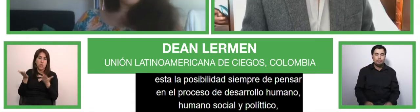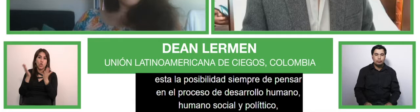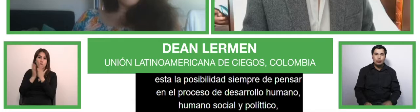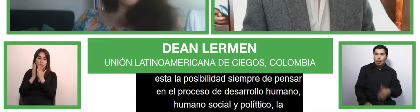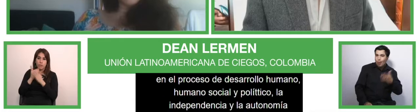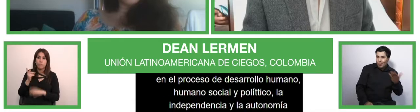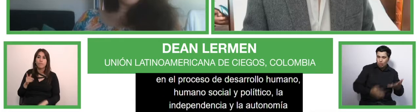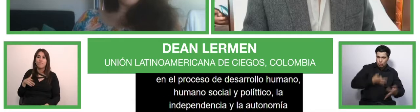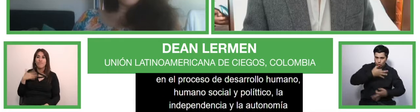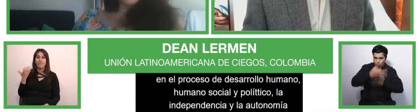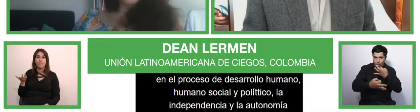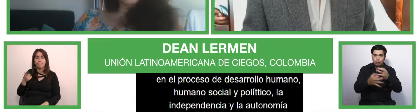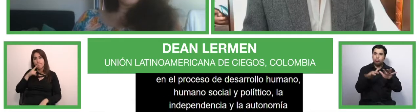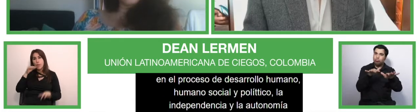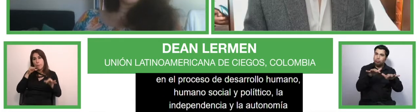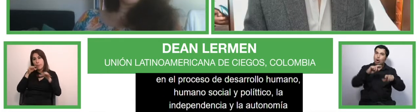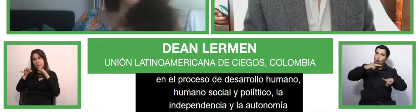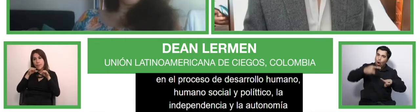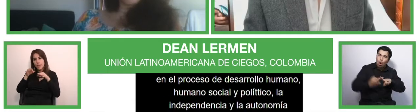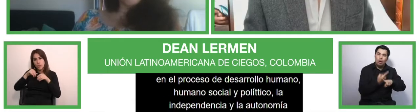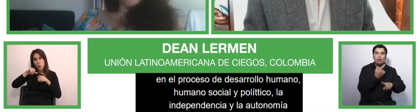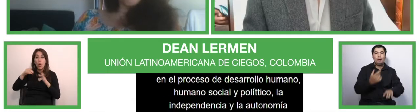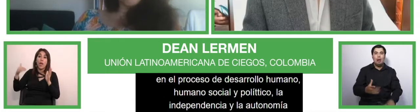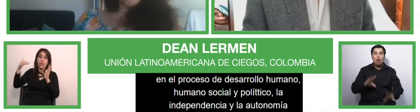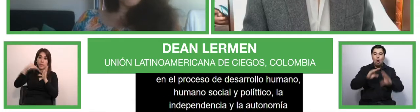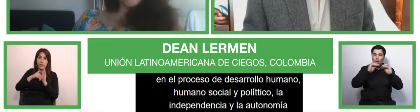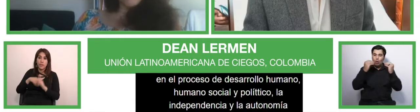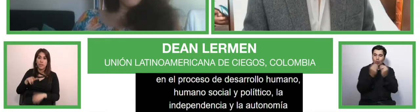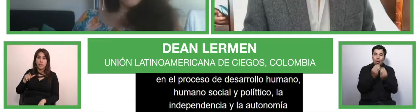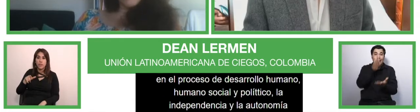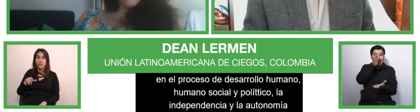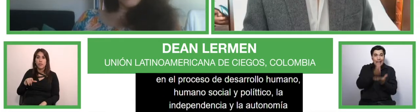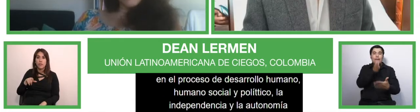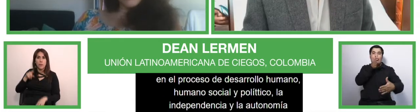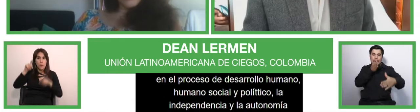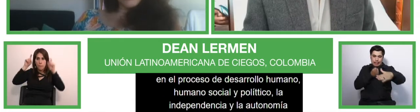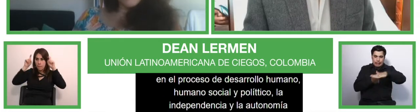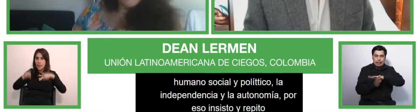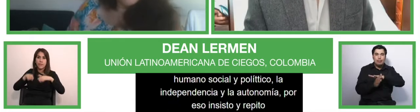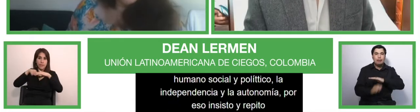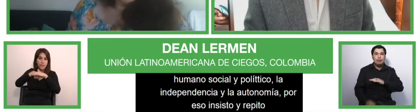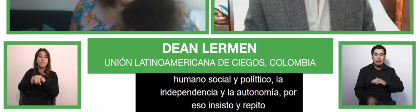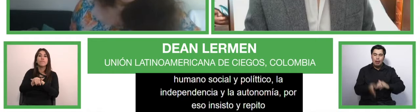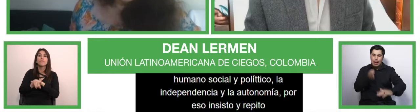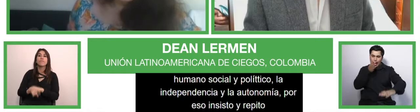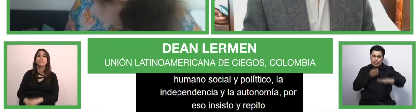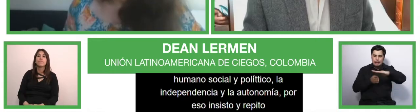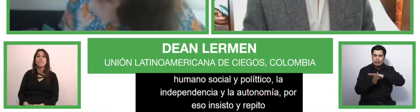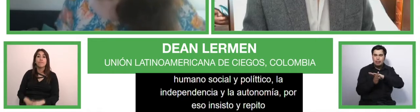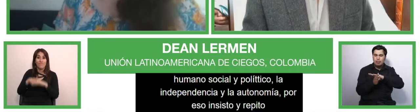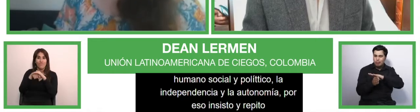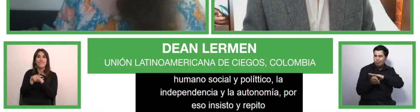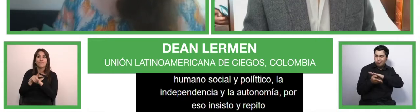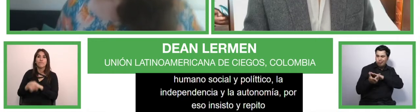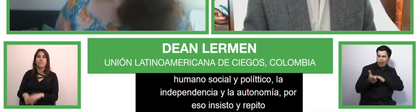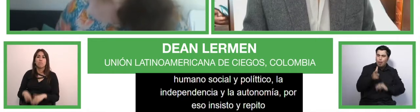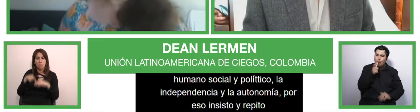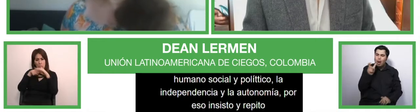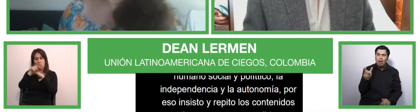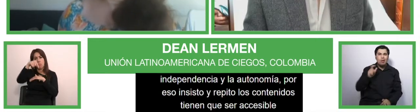eso, insisto y repito, los contenidos tienen que ser accesibles. Y accesibilidad es un